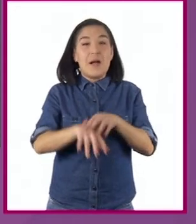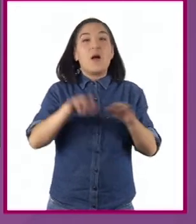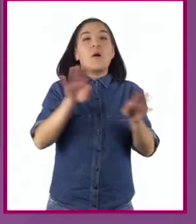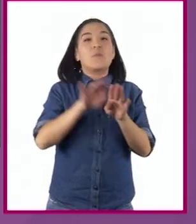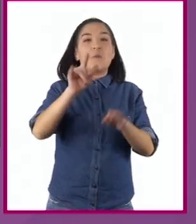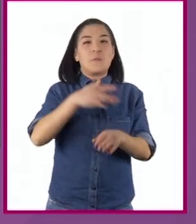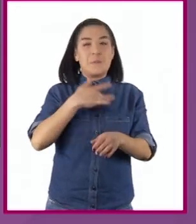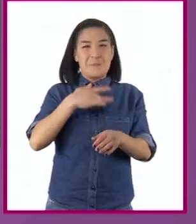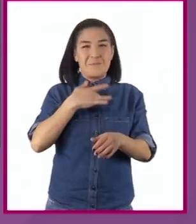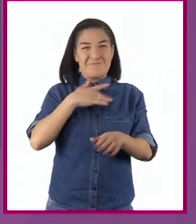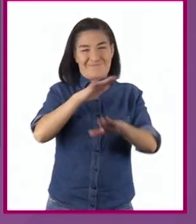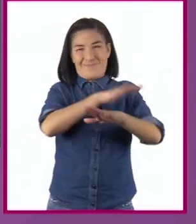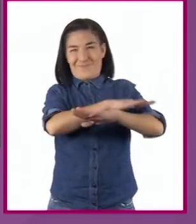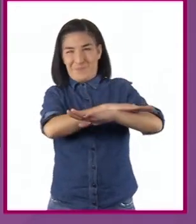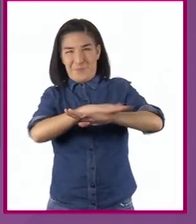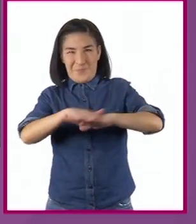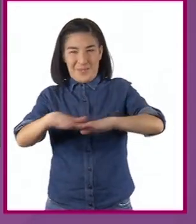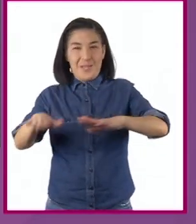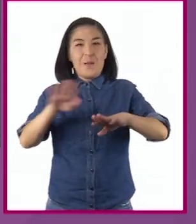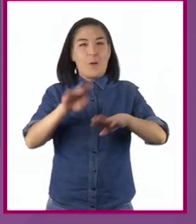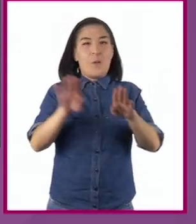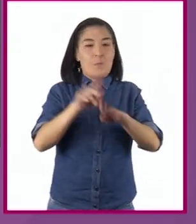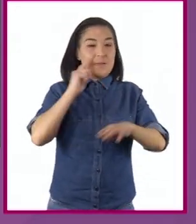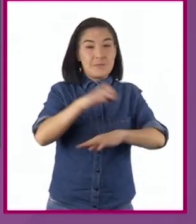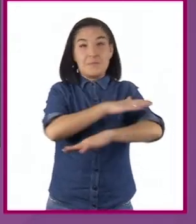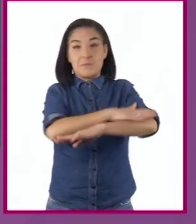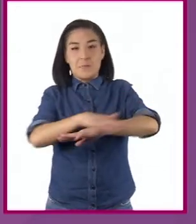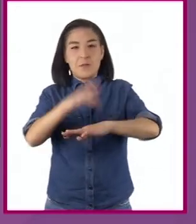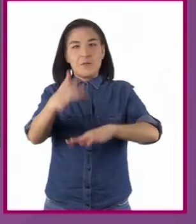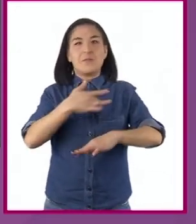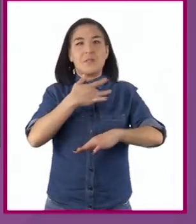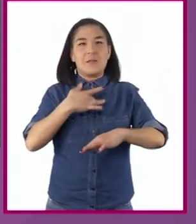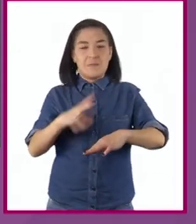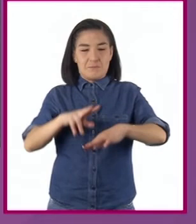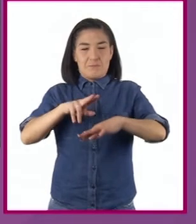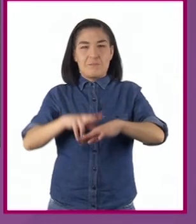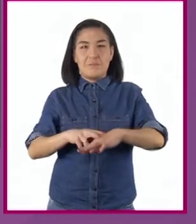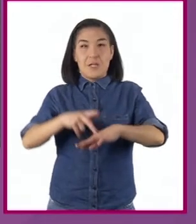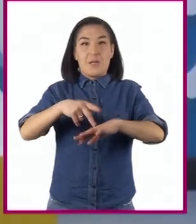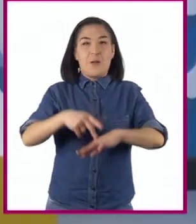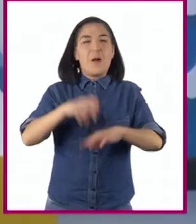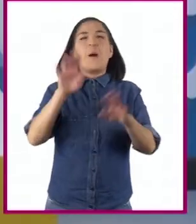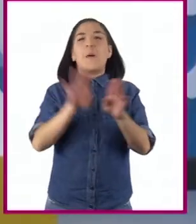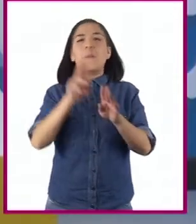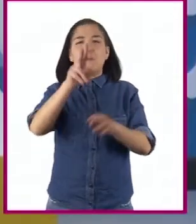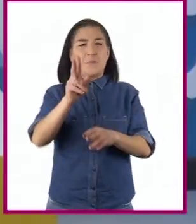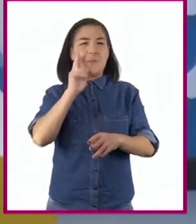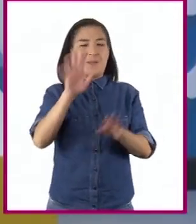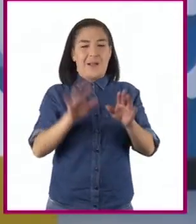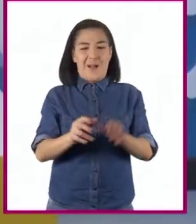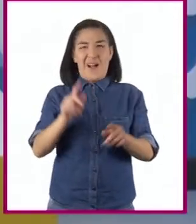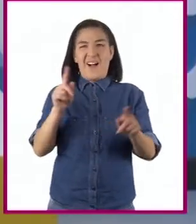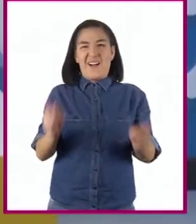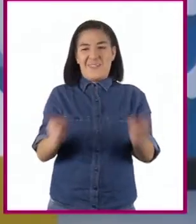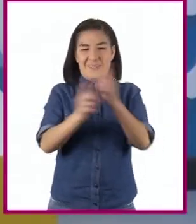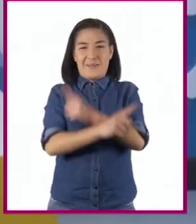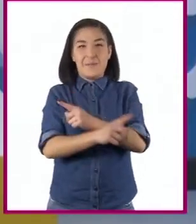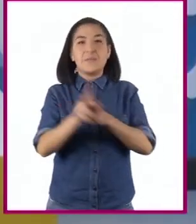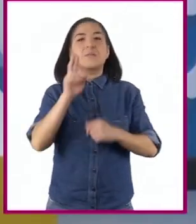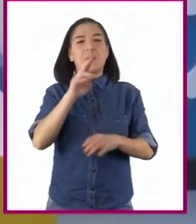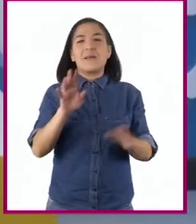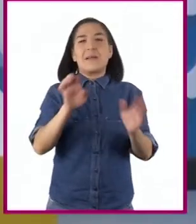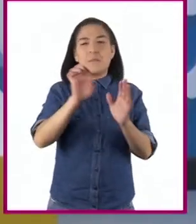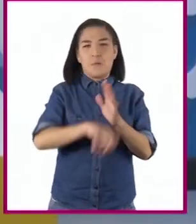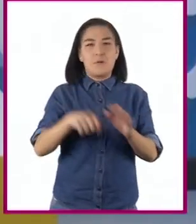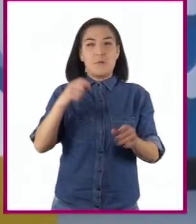el piso, en él aparecerá la fuerza de fricción en sentido contrario. Si lo piensas bien, nuestro pie se queda quieto en el piso